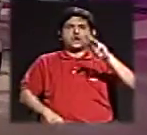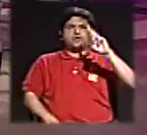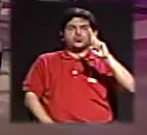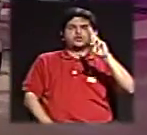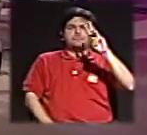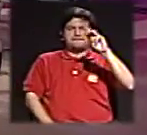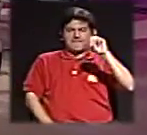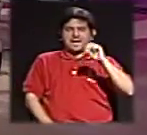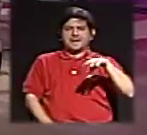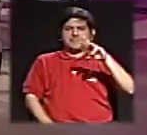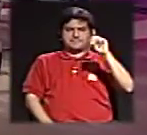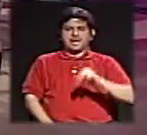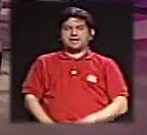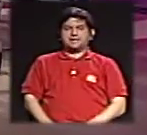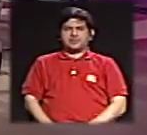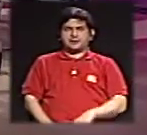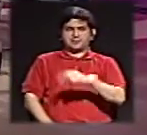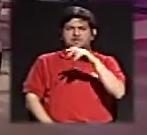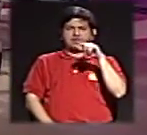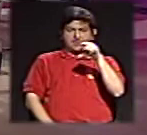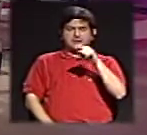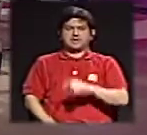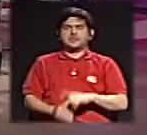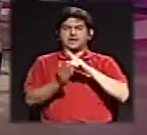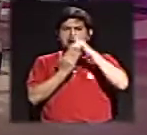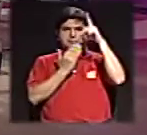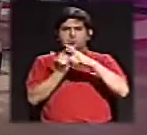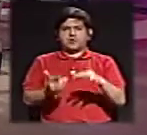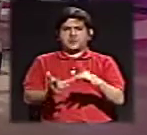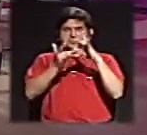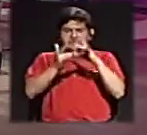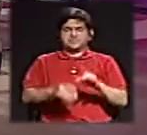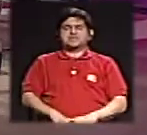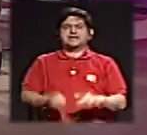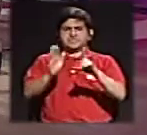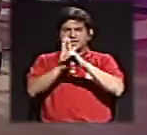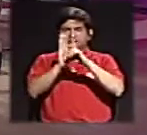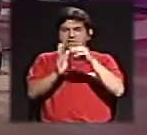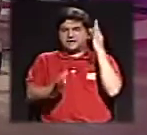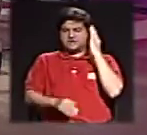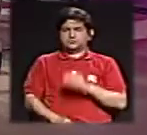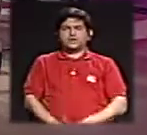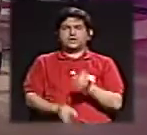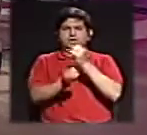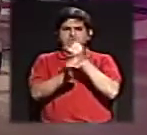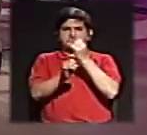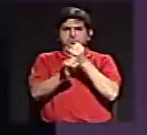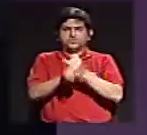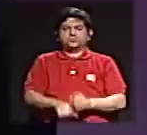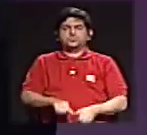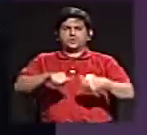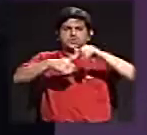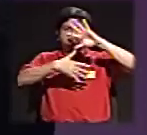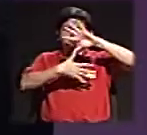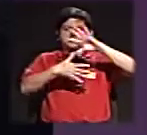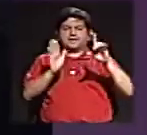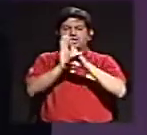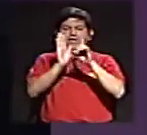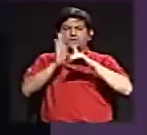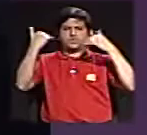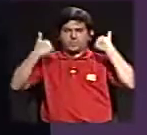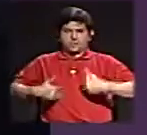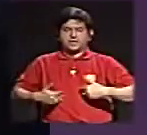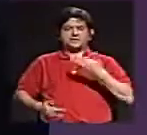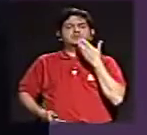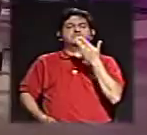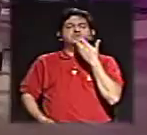Madden, oficial de Programa Especial de Derechos de las Mujeres del Instituto Interamericano de Derechos Humanos. Muchas gracias a las